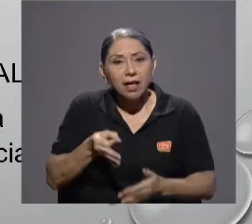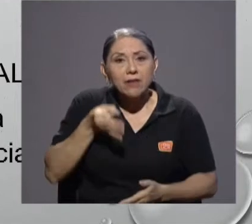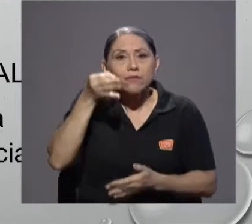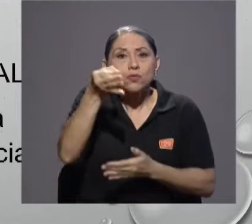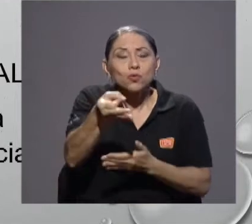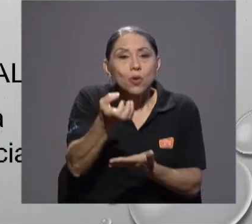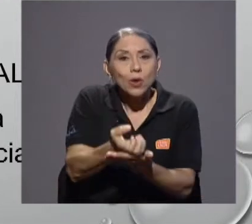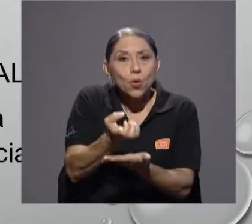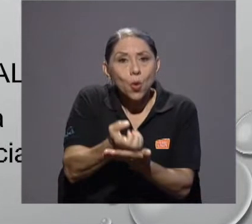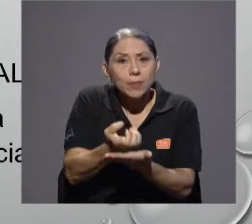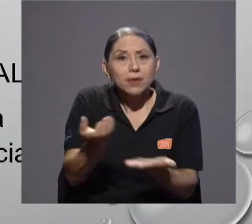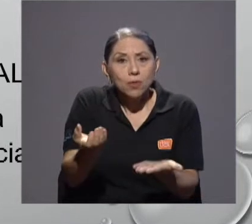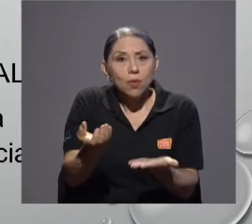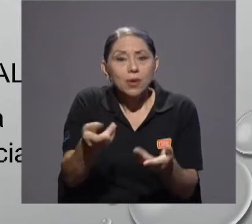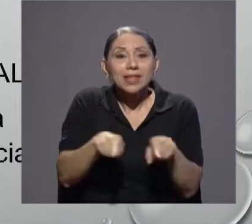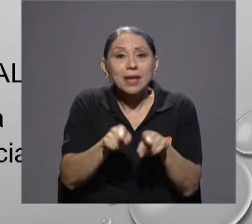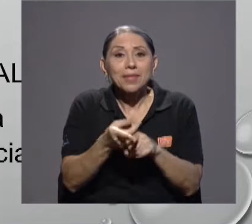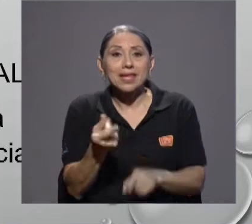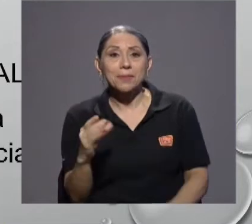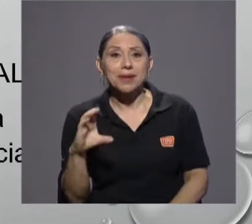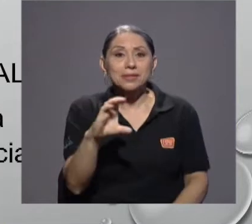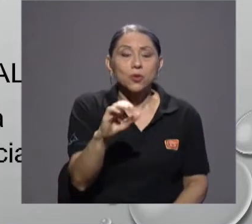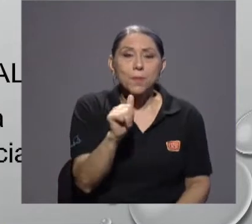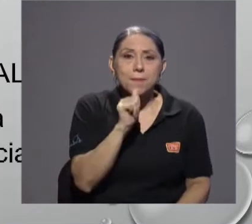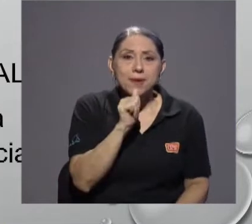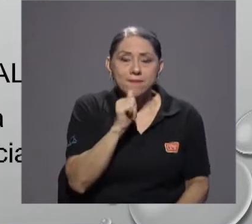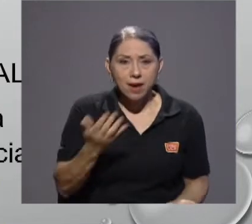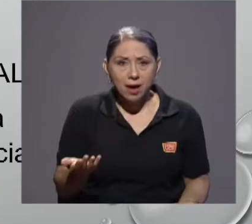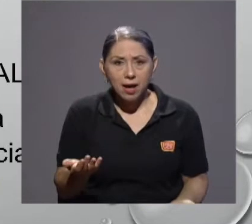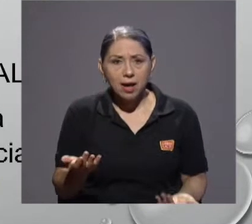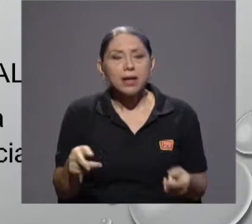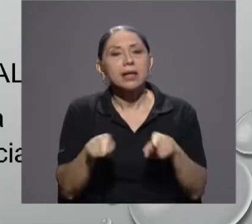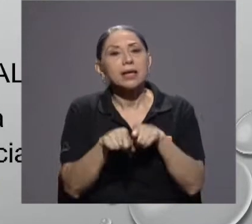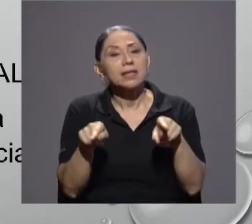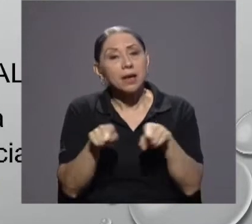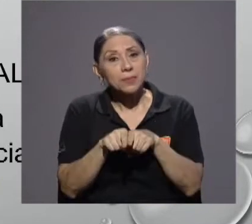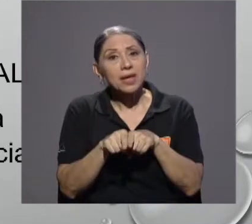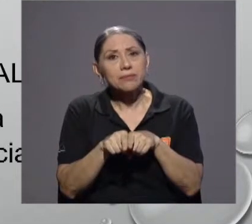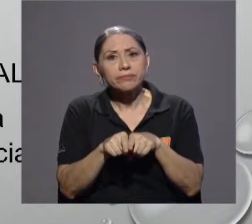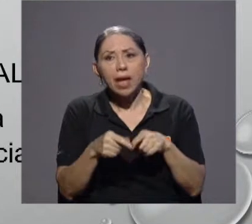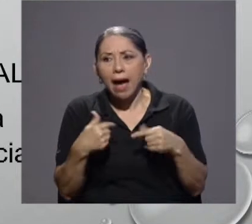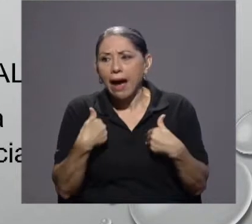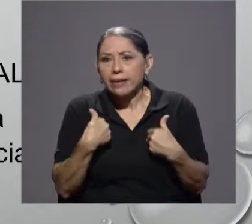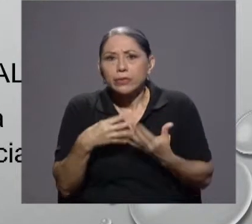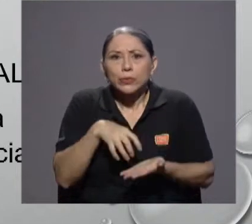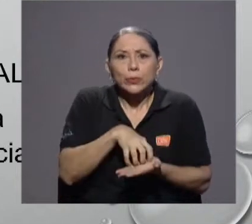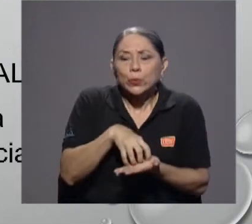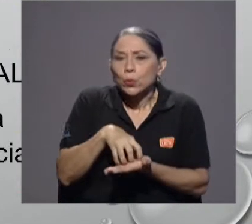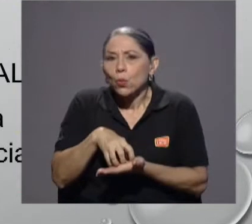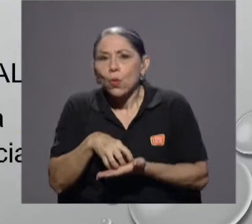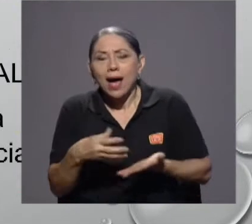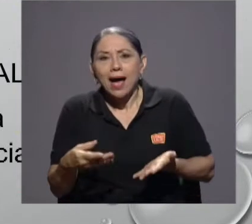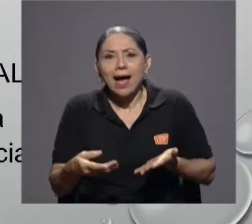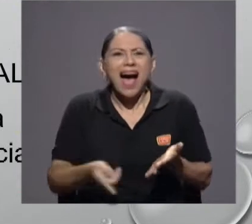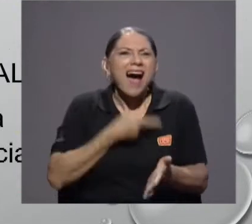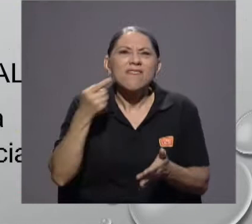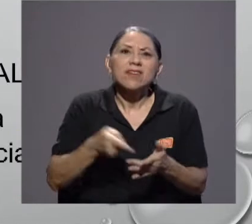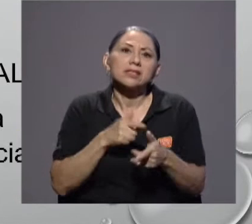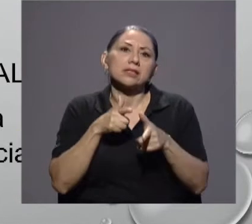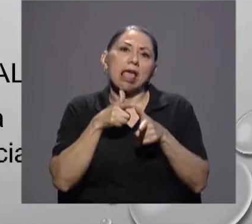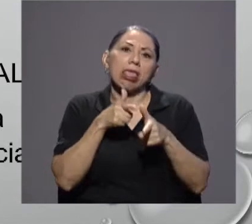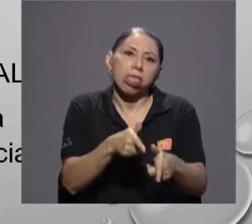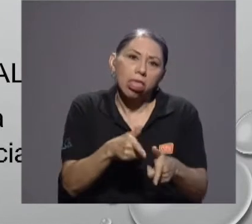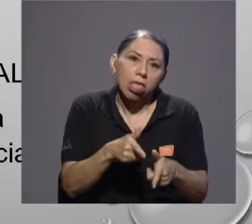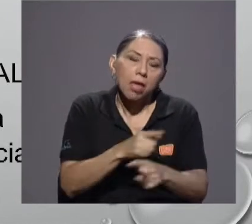de la inversión privada y por otro lado también hay una incertidumbre que a veces se exagera, pero sí